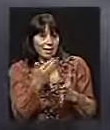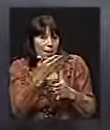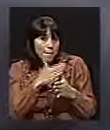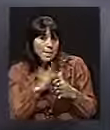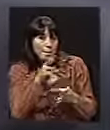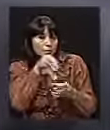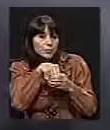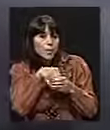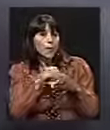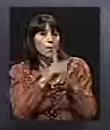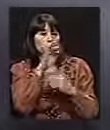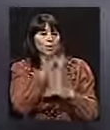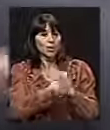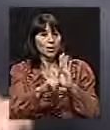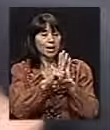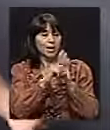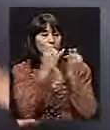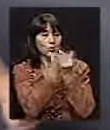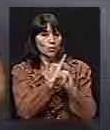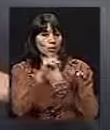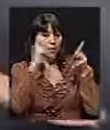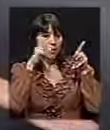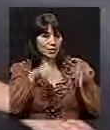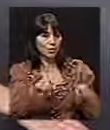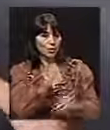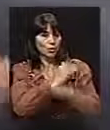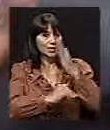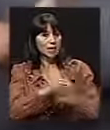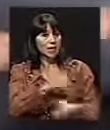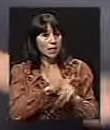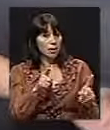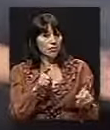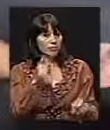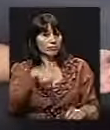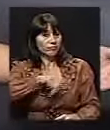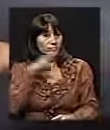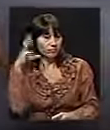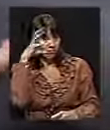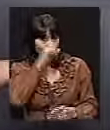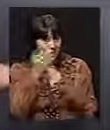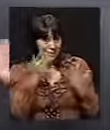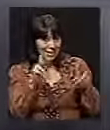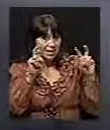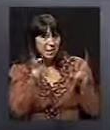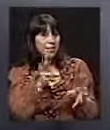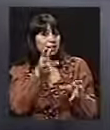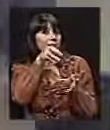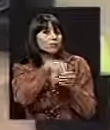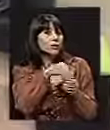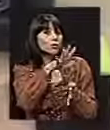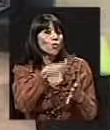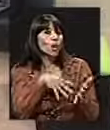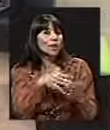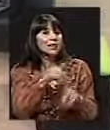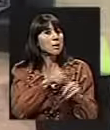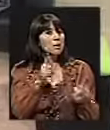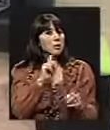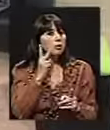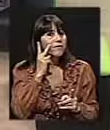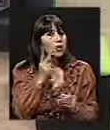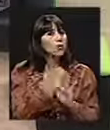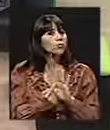del proyecto de ley de autonomía para las personas con discapacidad, pero vemos que aunque estuviese en su agenda, no se vio reflejado en la Asamblea